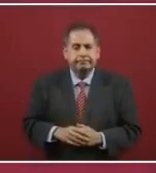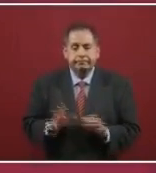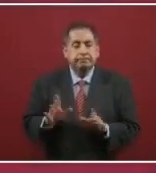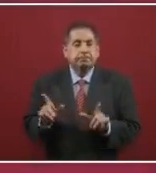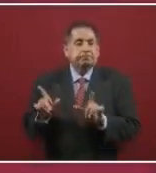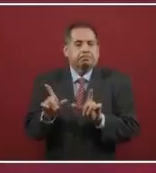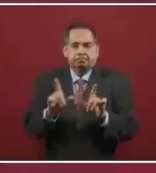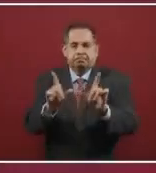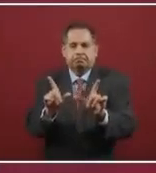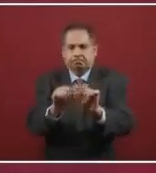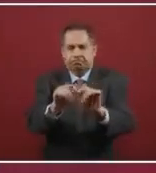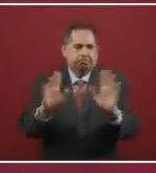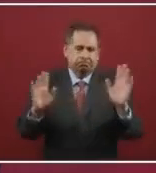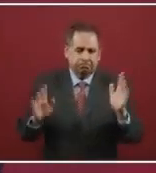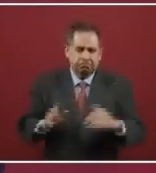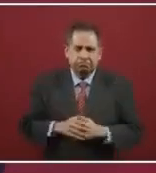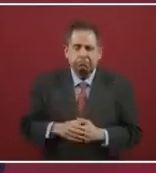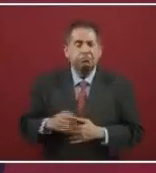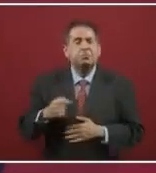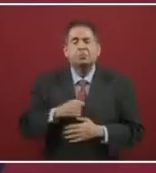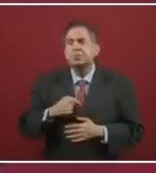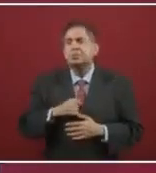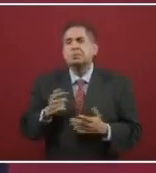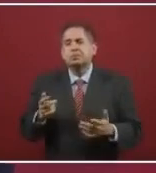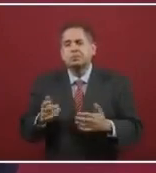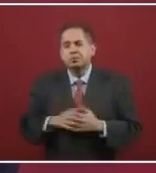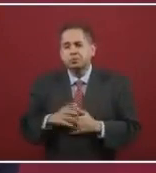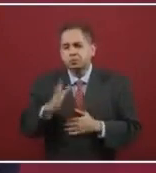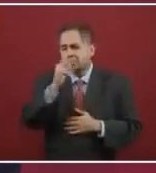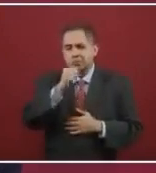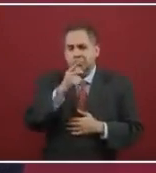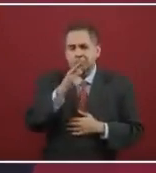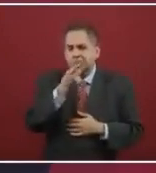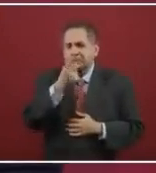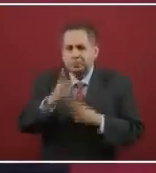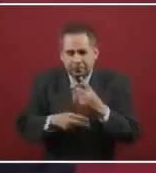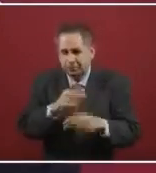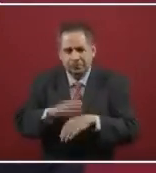hasta ahí nada más, no puedo decir más,